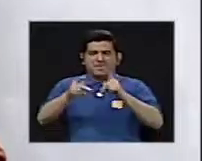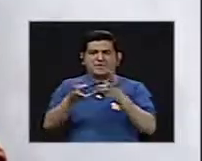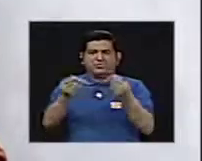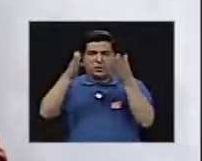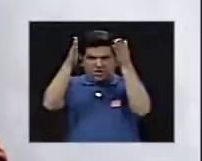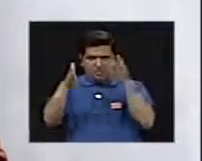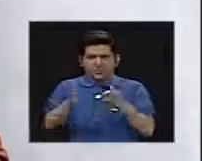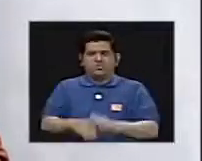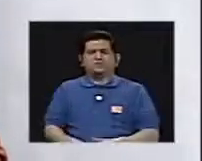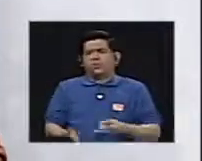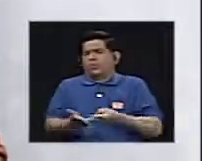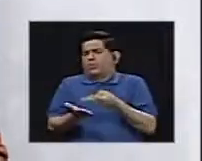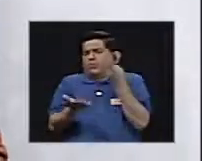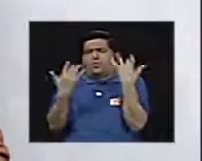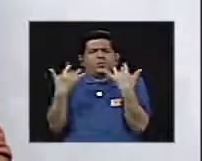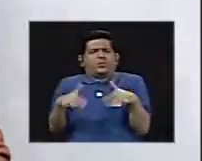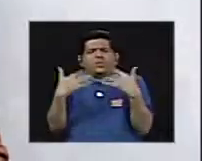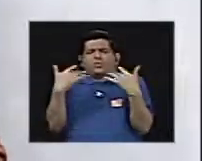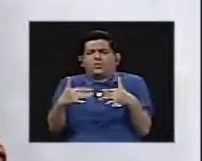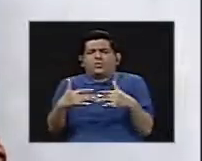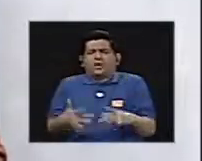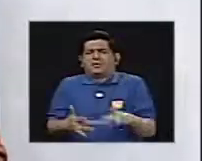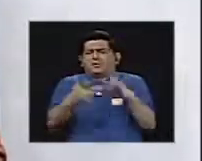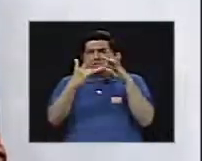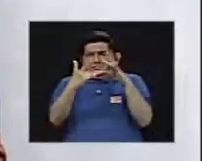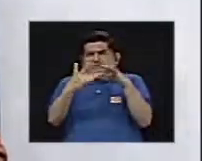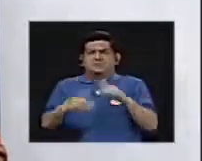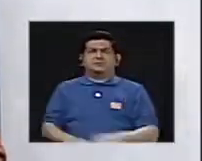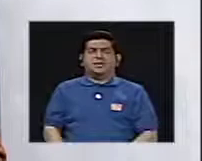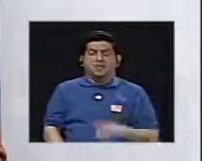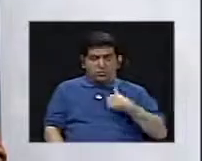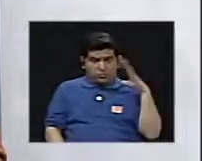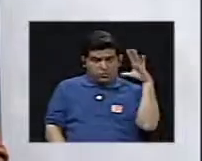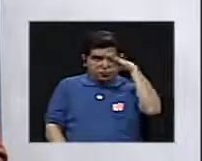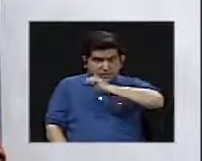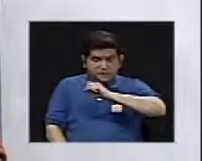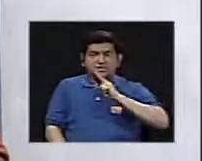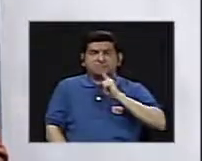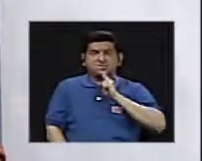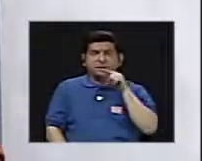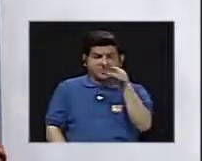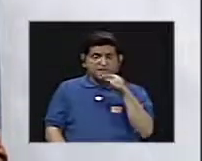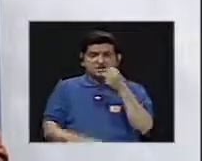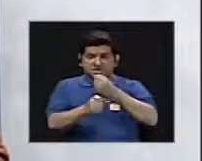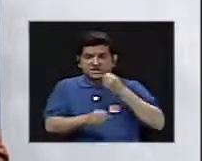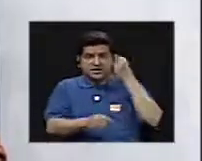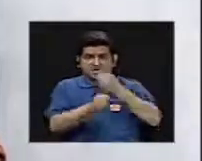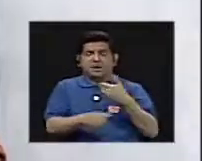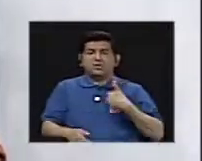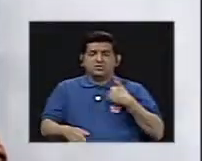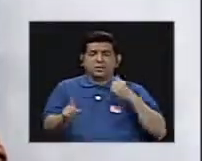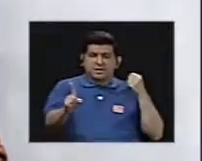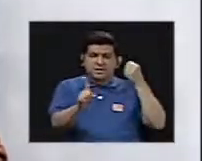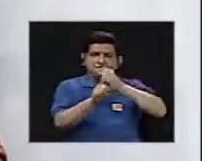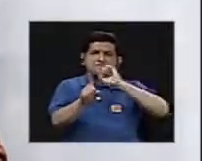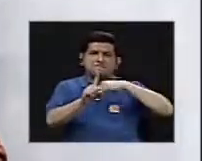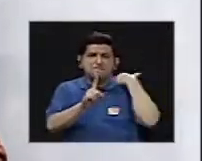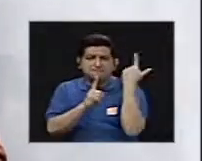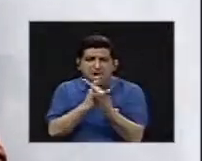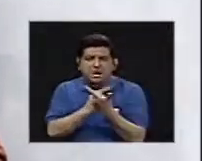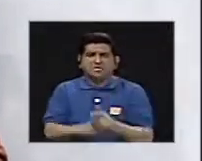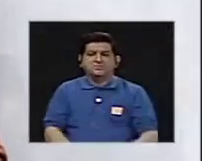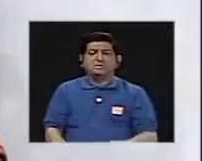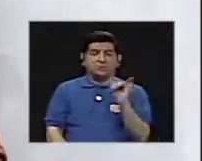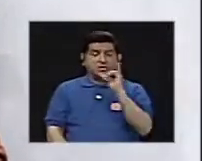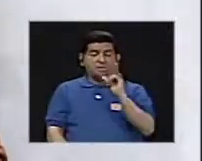a uno como productor lo enriquece muchísimo más. El darse cuenta que de verdad aquello que haces tiene un impacto social y reconocer